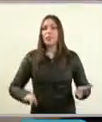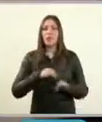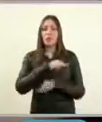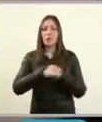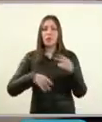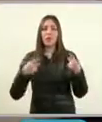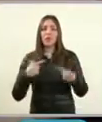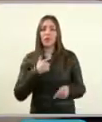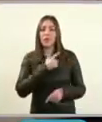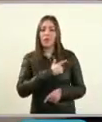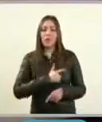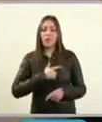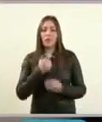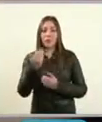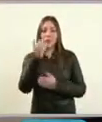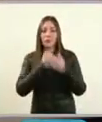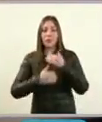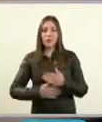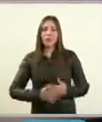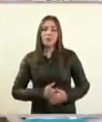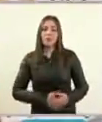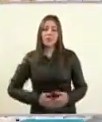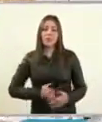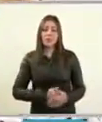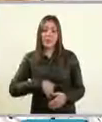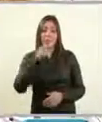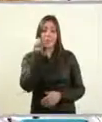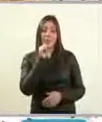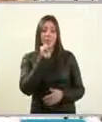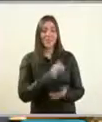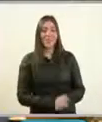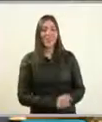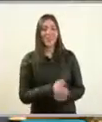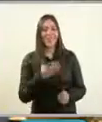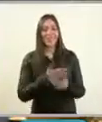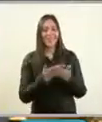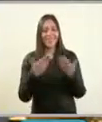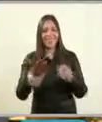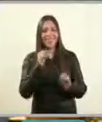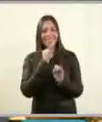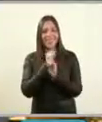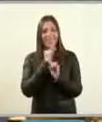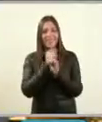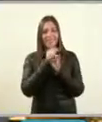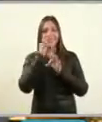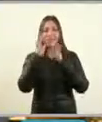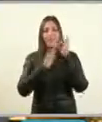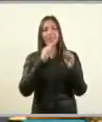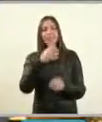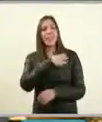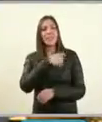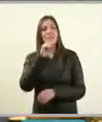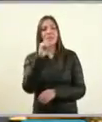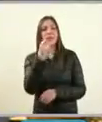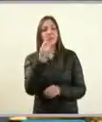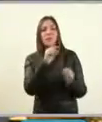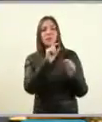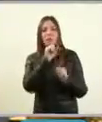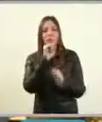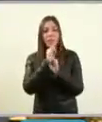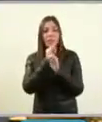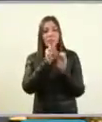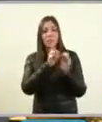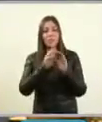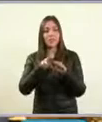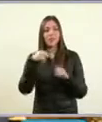corazón. Y en nuestro estómago. Entonces, En nuestro estómago. les vamos a compartir en las redes sociales, por supuesto, de Capital 21, una aplicación que se